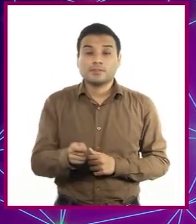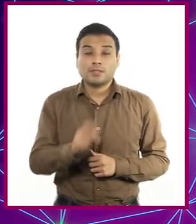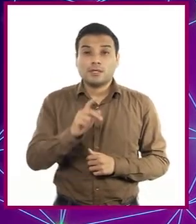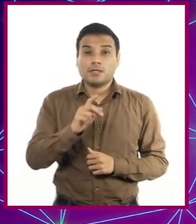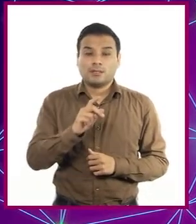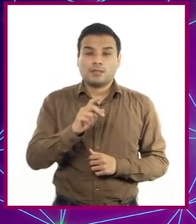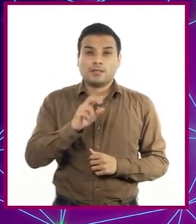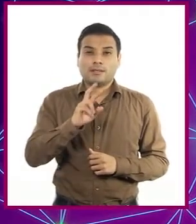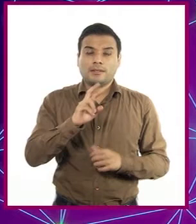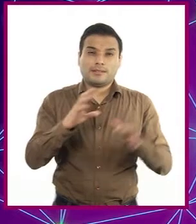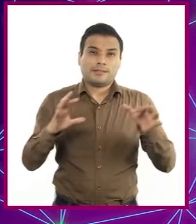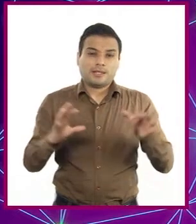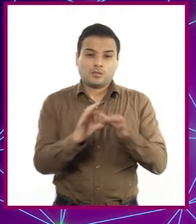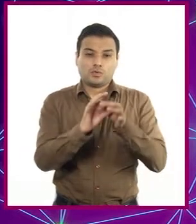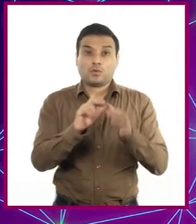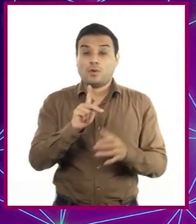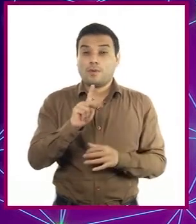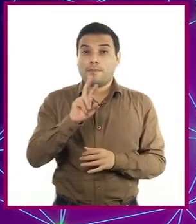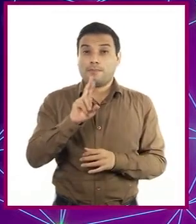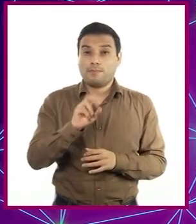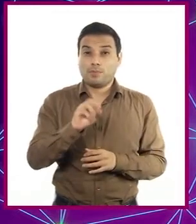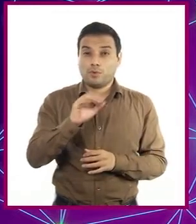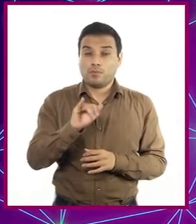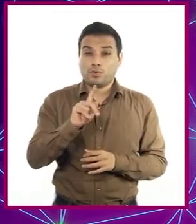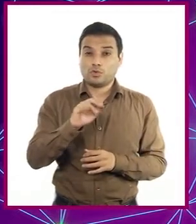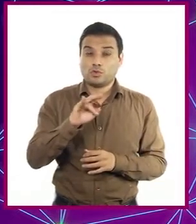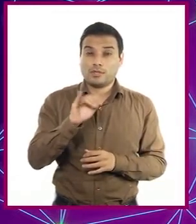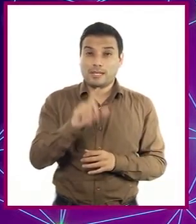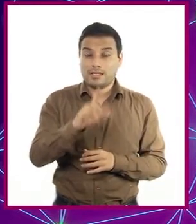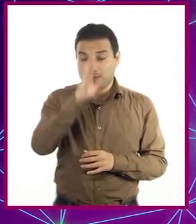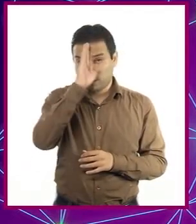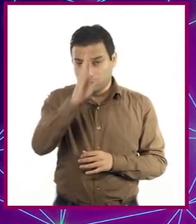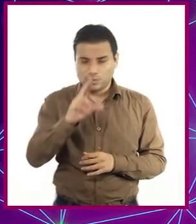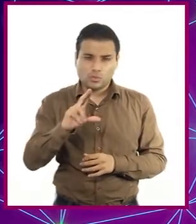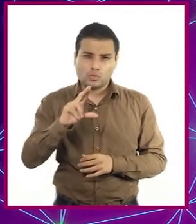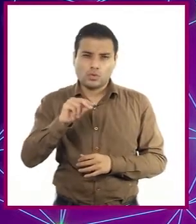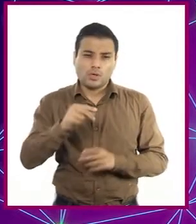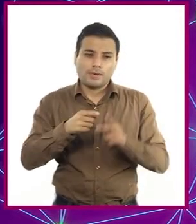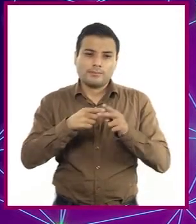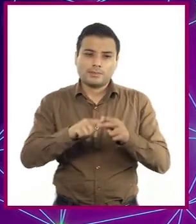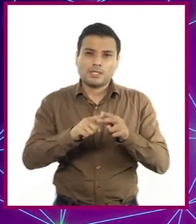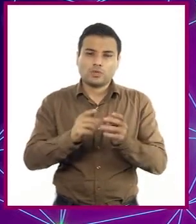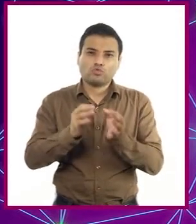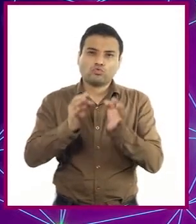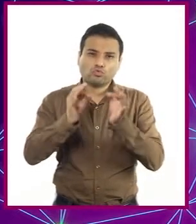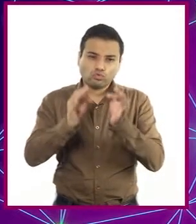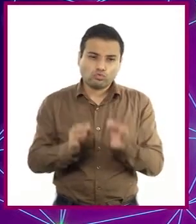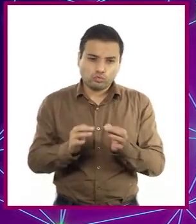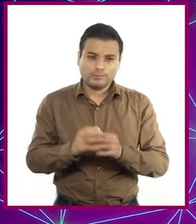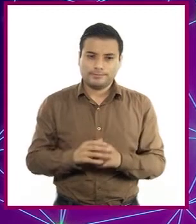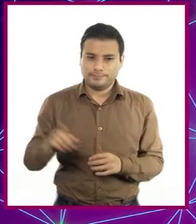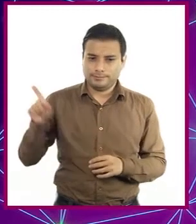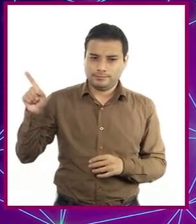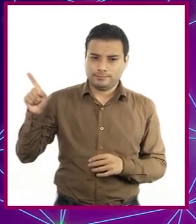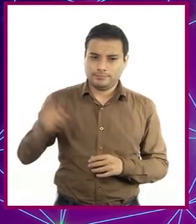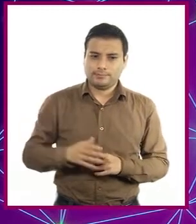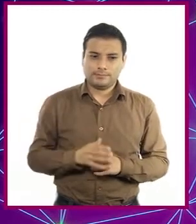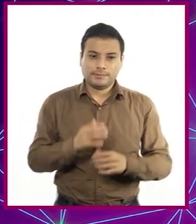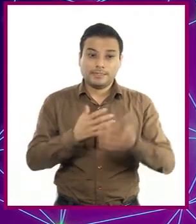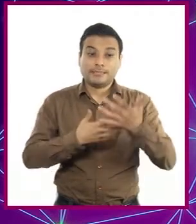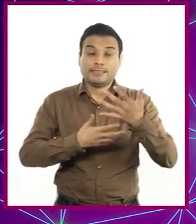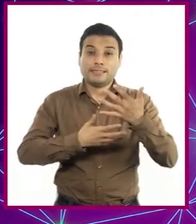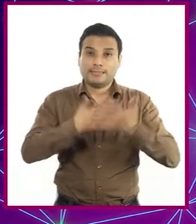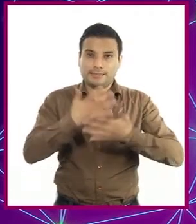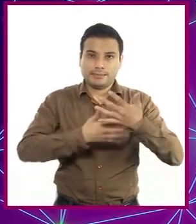directa, ya que no comienza o cruza en el origen, sino que cruza al eje y en 15. Y aunque es una relación de